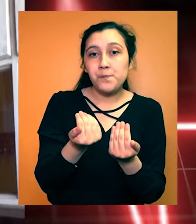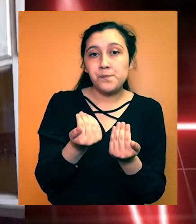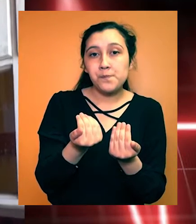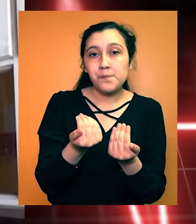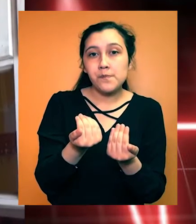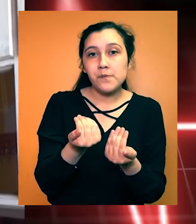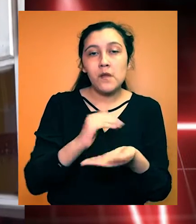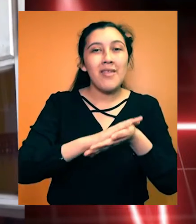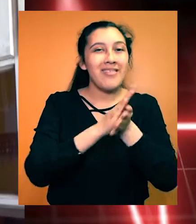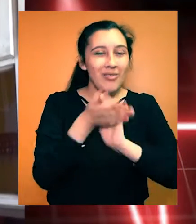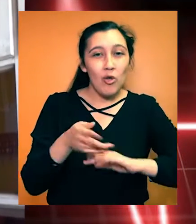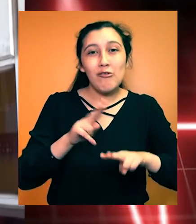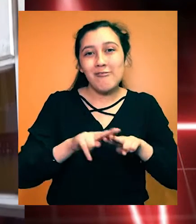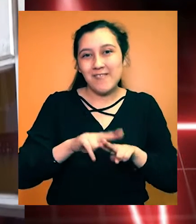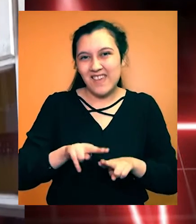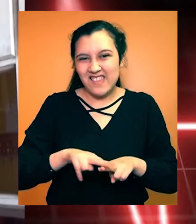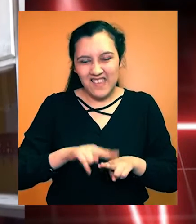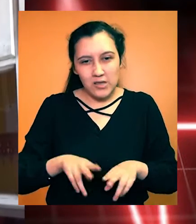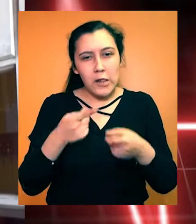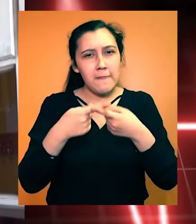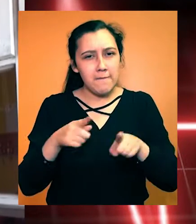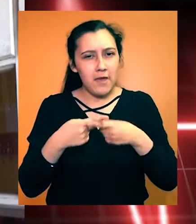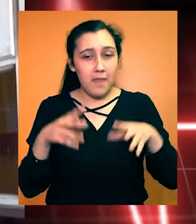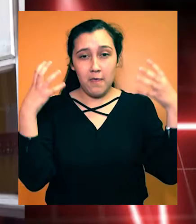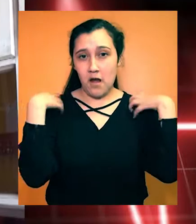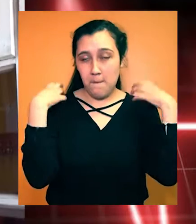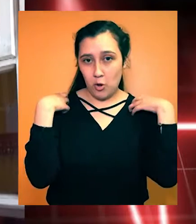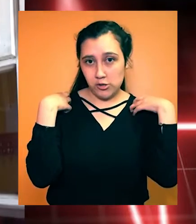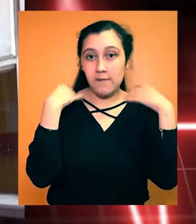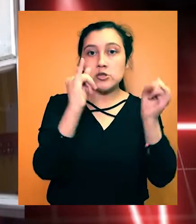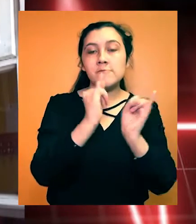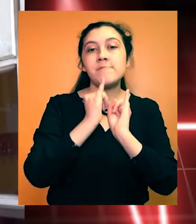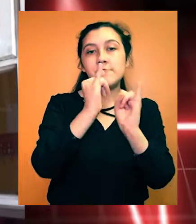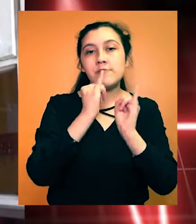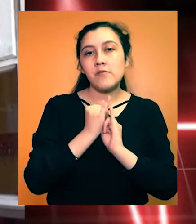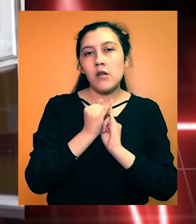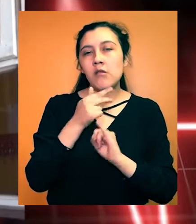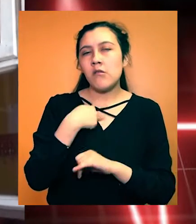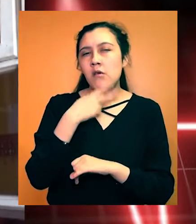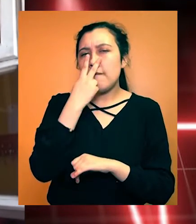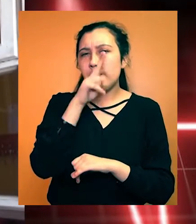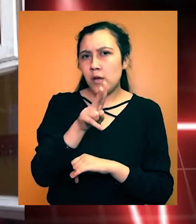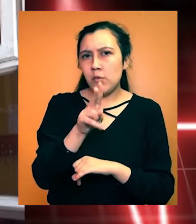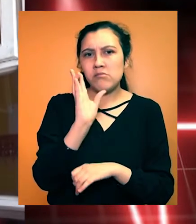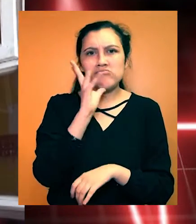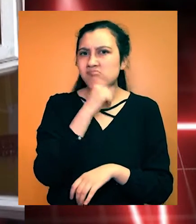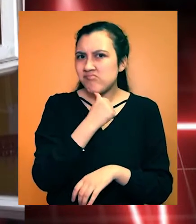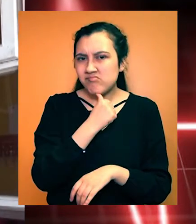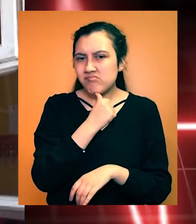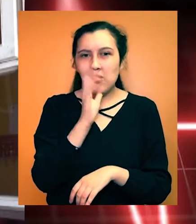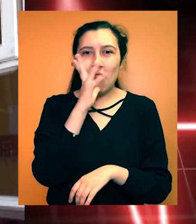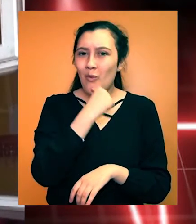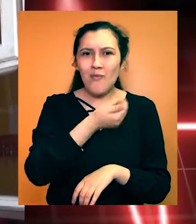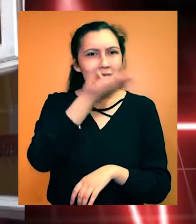los actos y de las acciones que han tomado las distintas autoridades en función a esos informes. Nos da la impresión de que